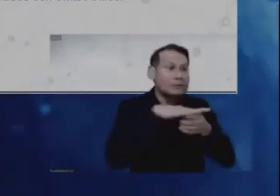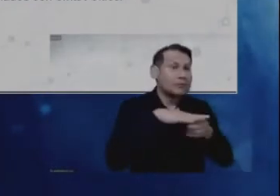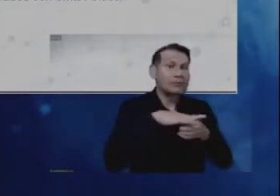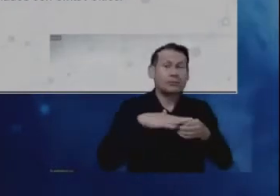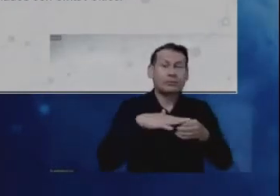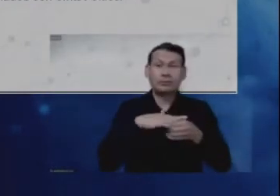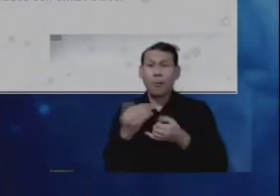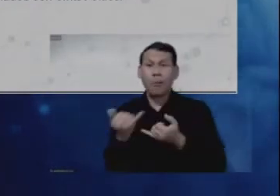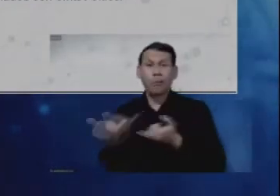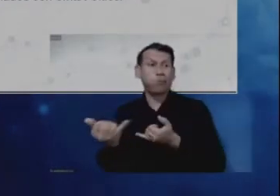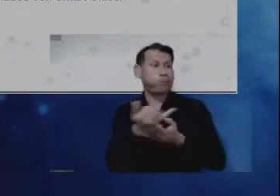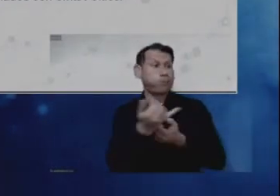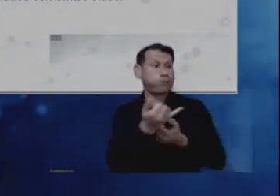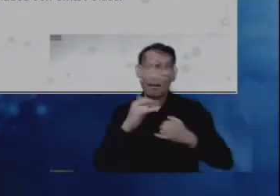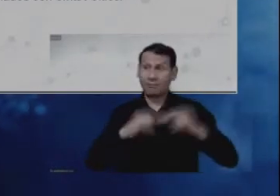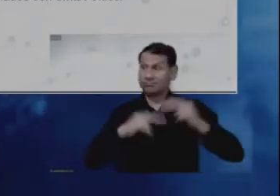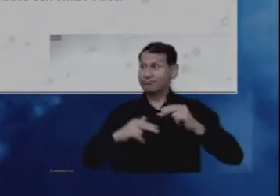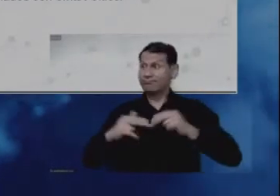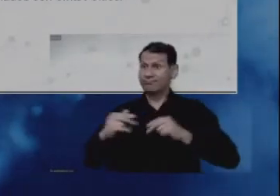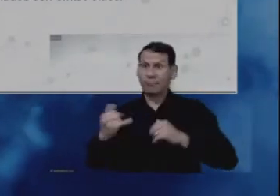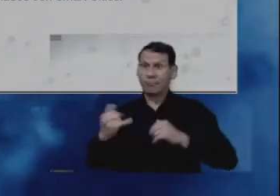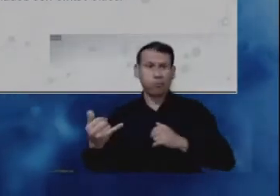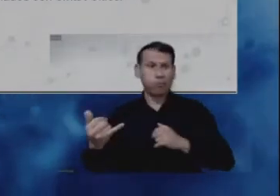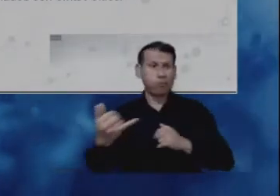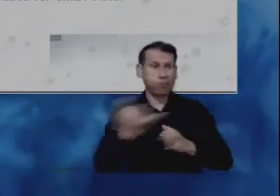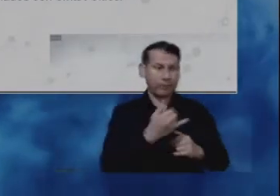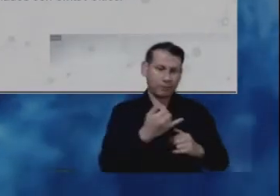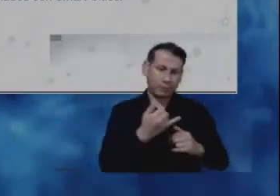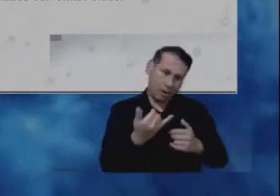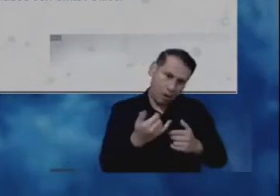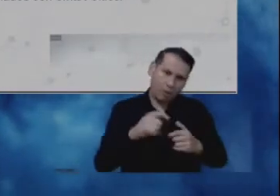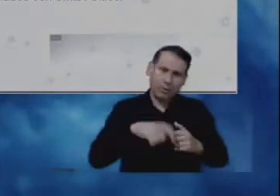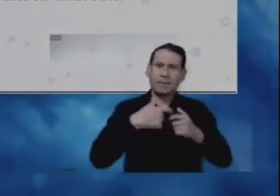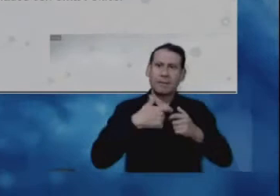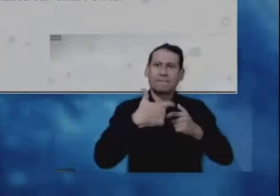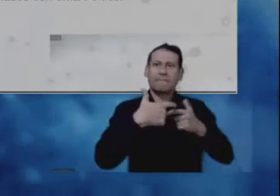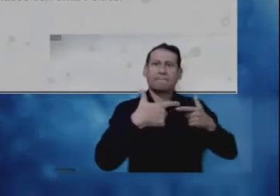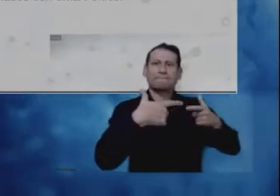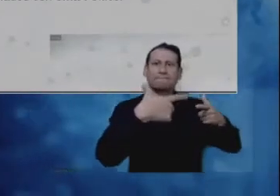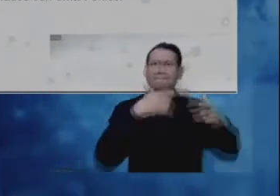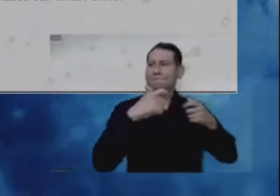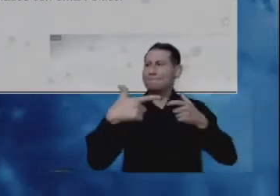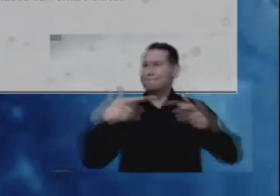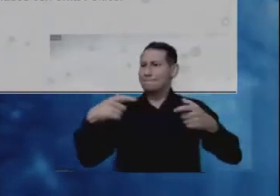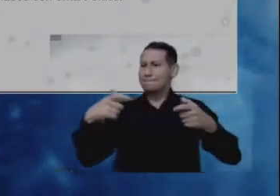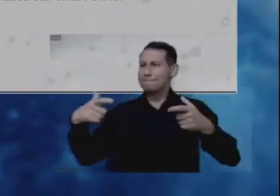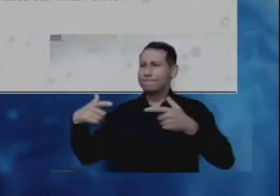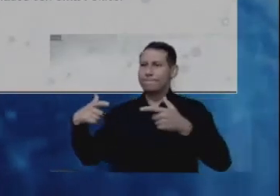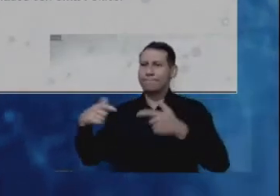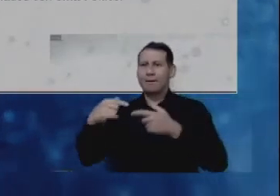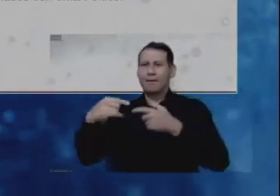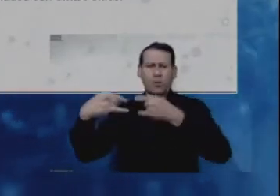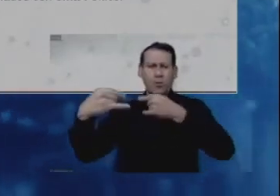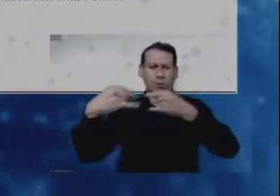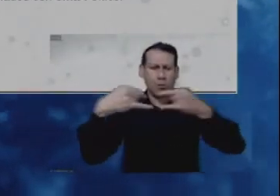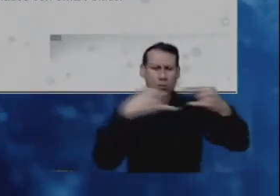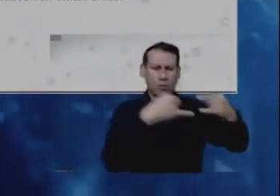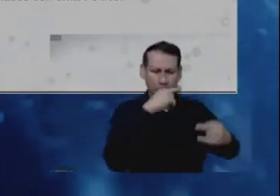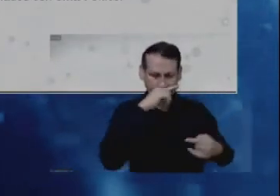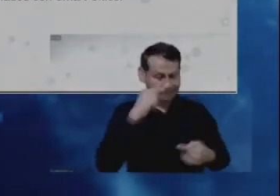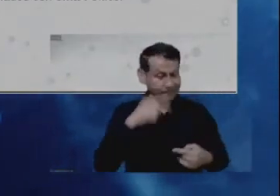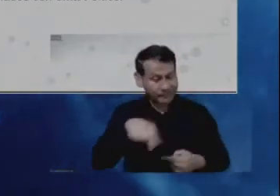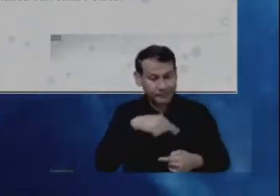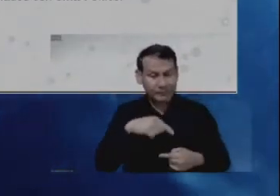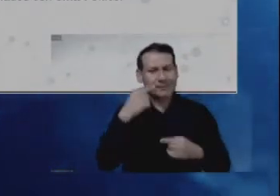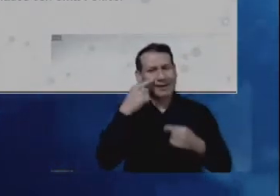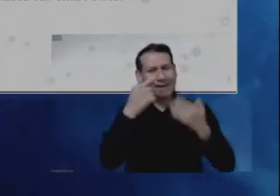los operadores que la tienen, y los operadores necesitarán más espectro para esto. Entonces, el análisis que hemos hecho nosotros cuando hablamos